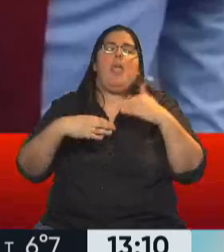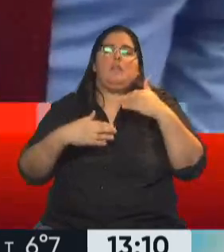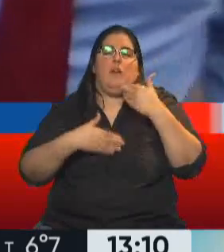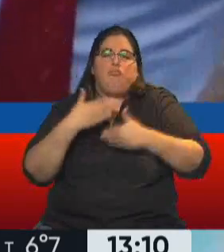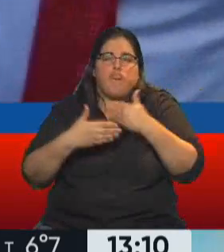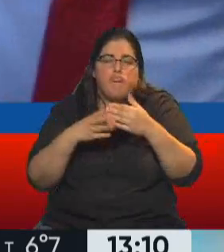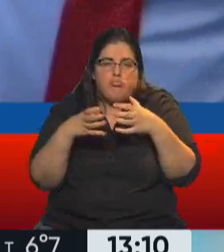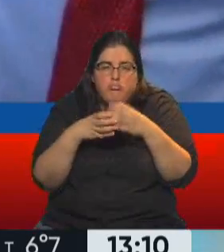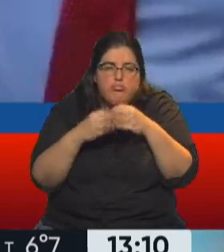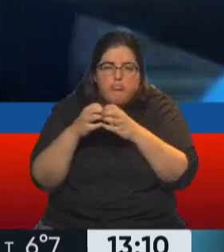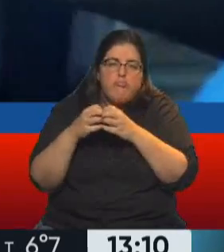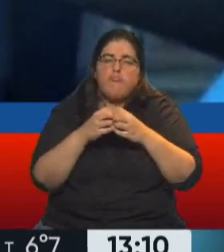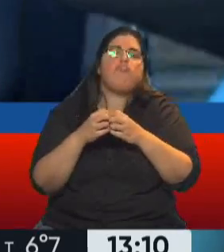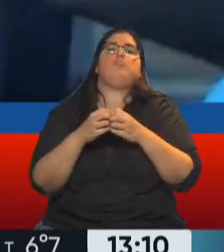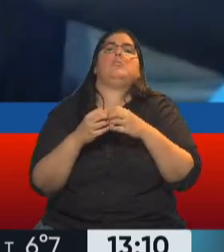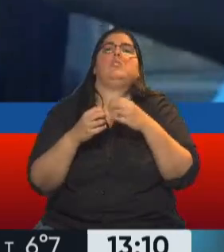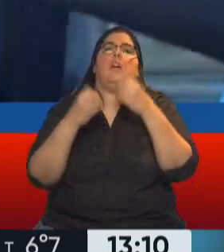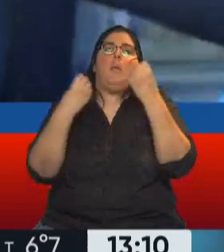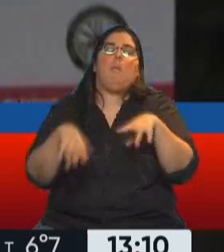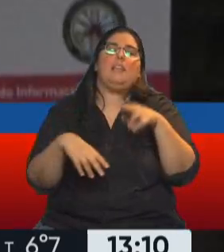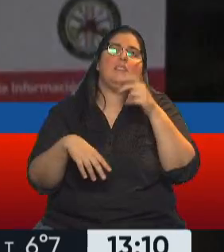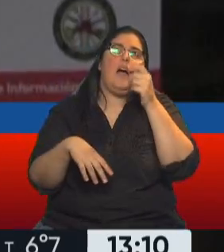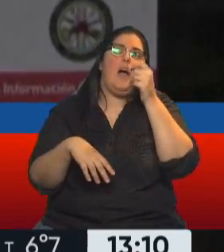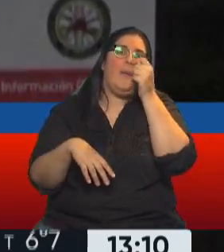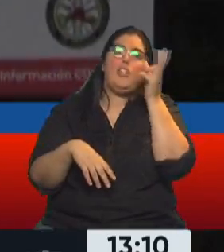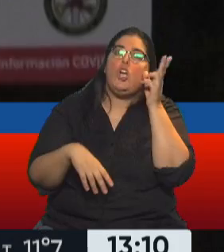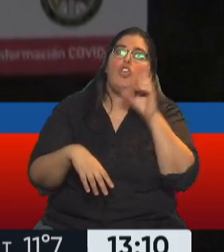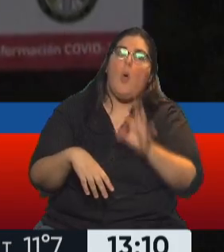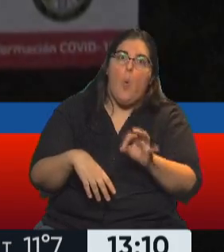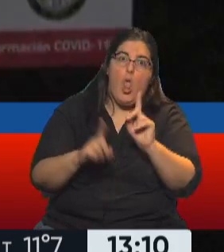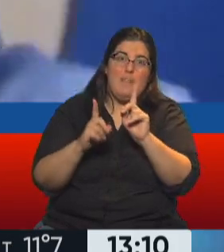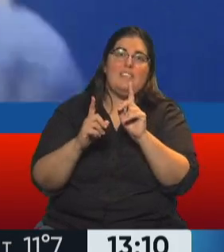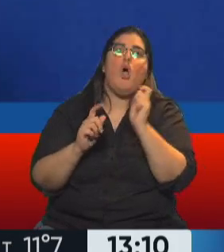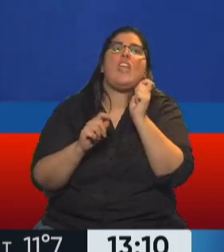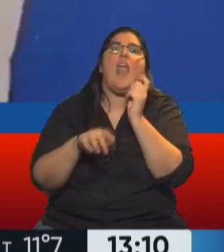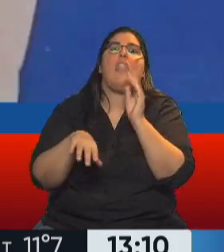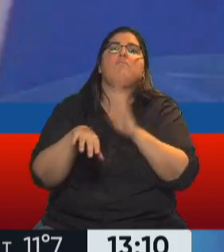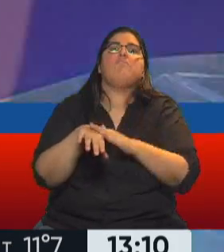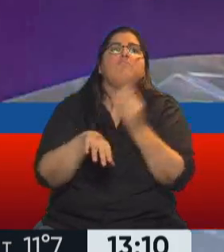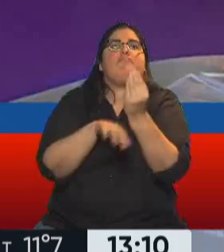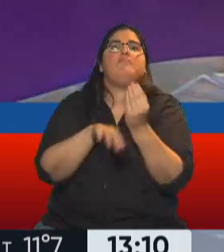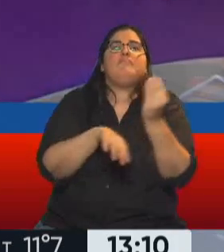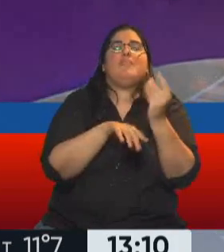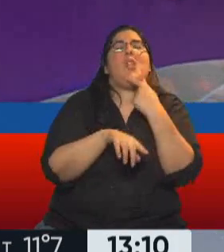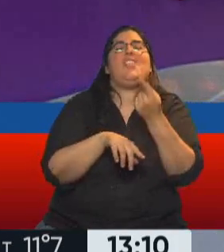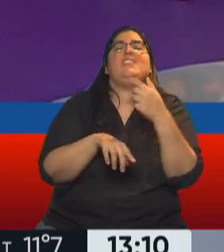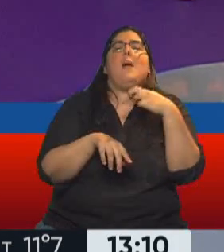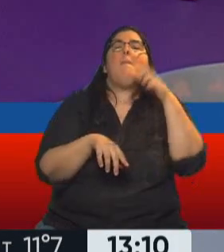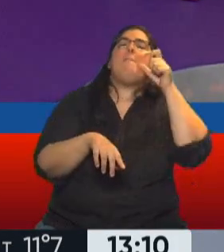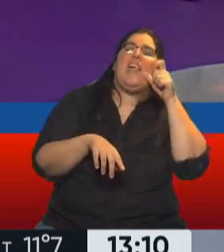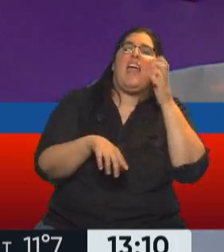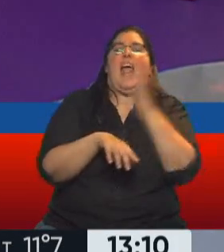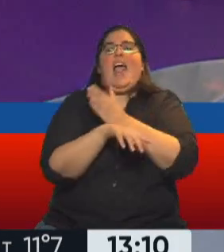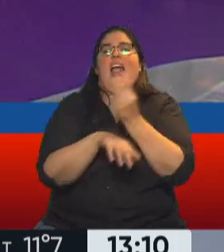7 de noviembre. Esto arranca el 28 de julio, la apertura de las designaciones. Por eso hablamos de precandidaturas, ¿no? Vamos a la